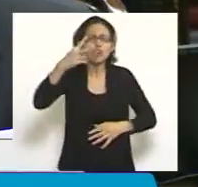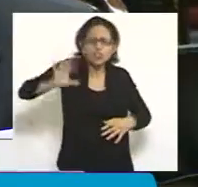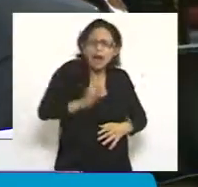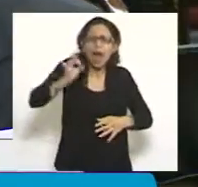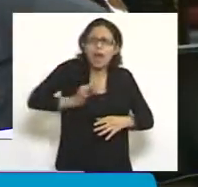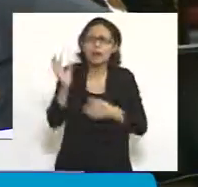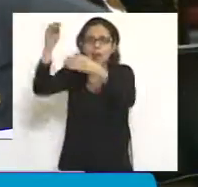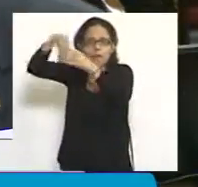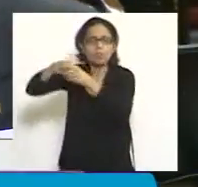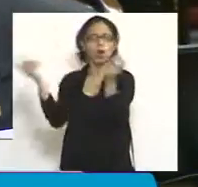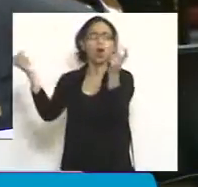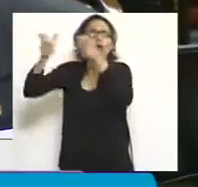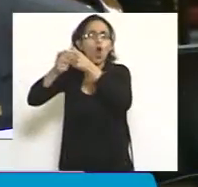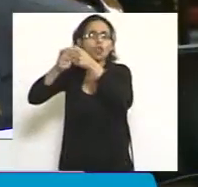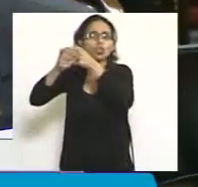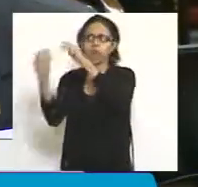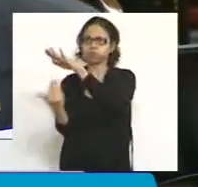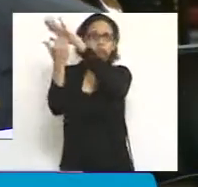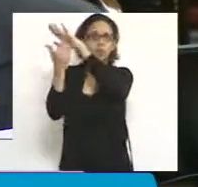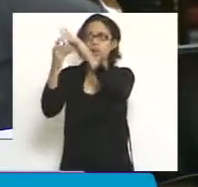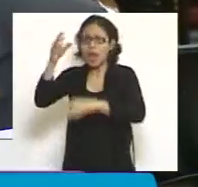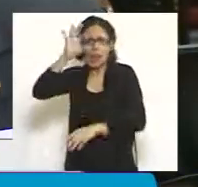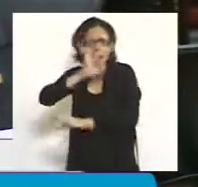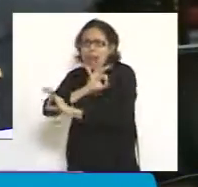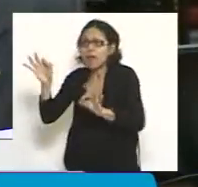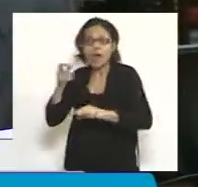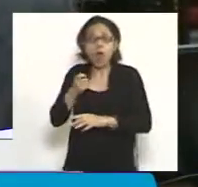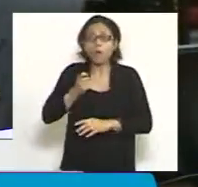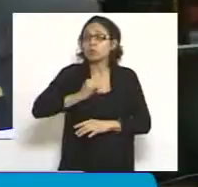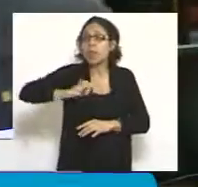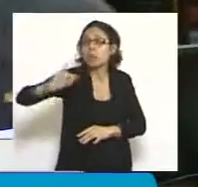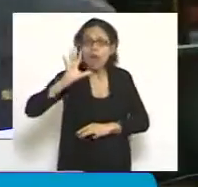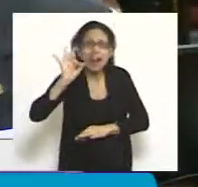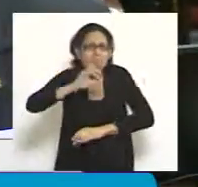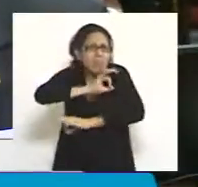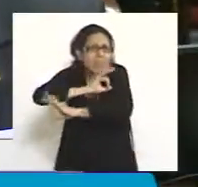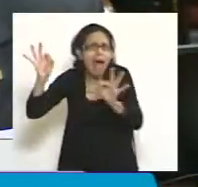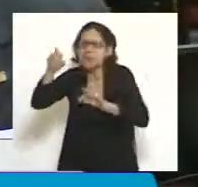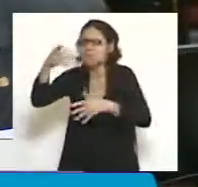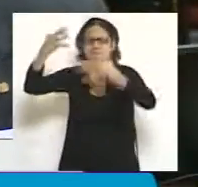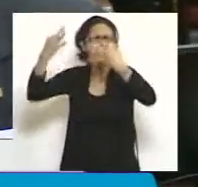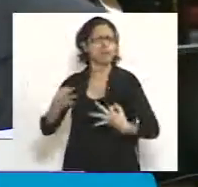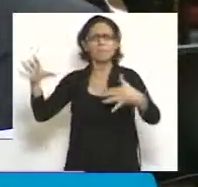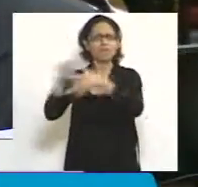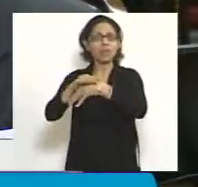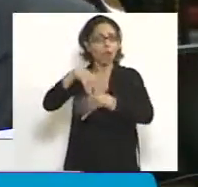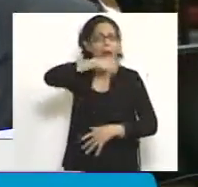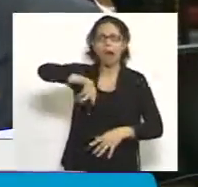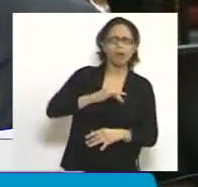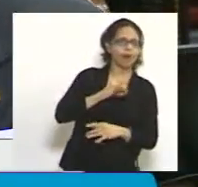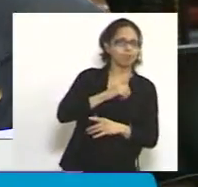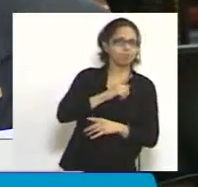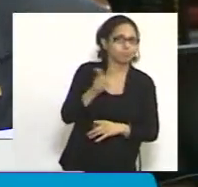Suprema y que ni una denuncia en su contra tiene el mismo. Por ello, porque queremos